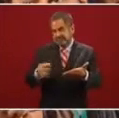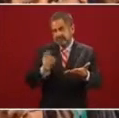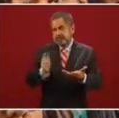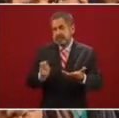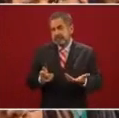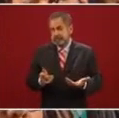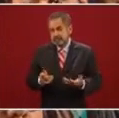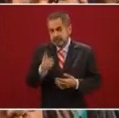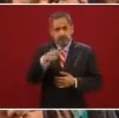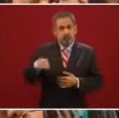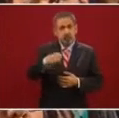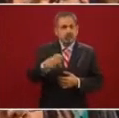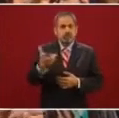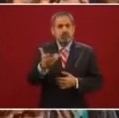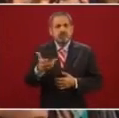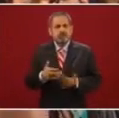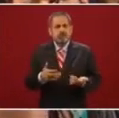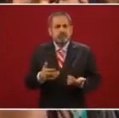decir, ustedes están